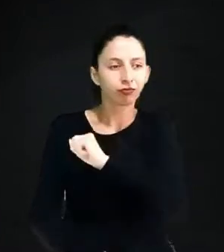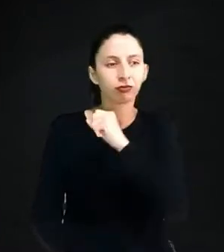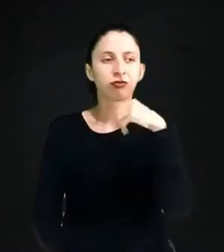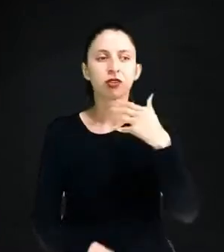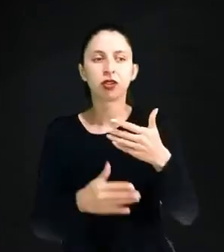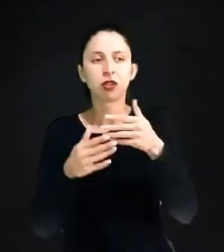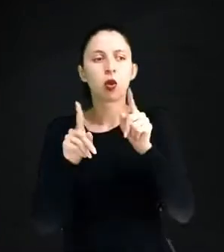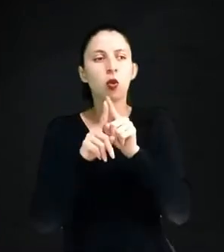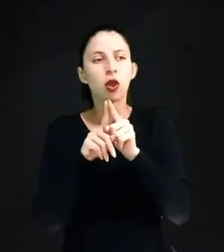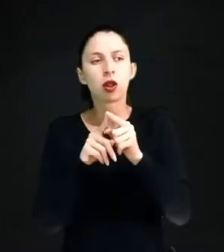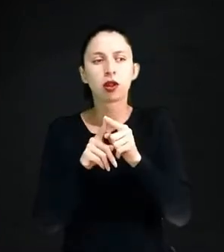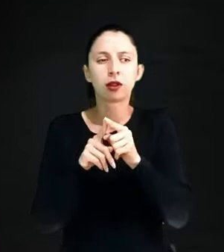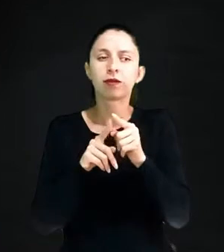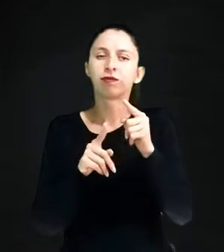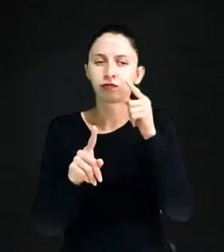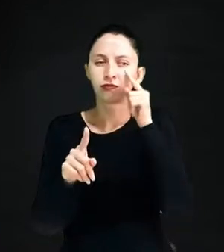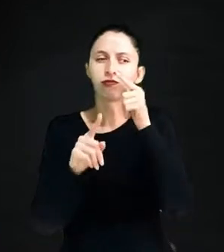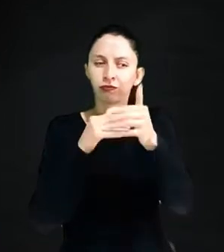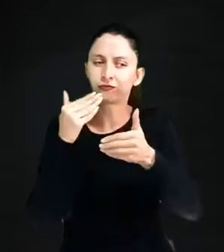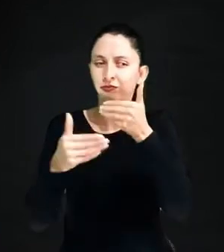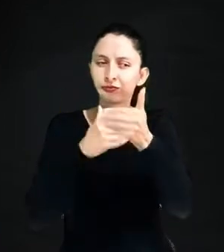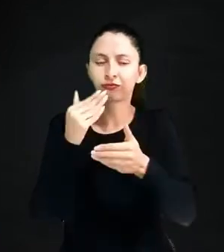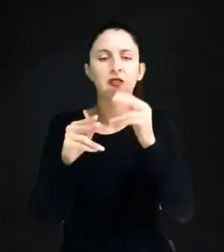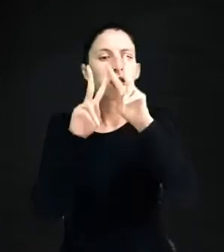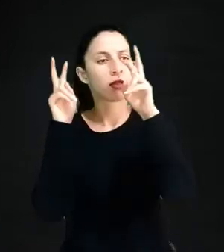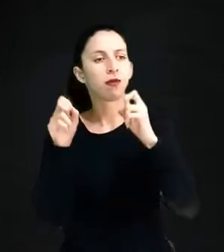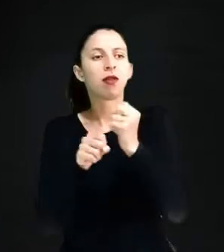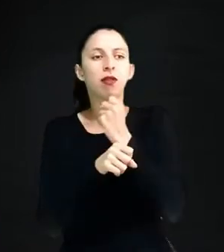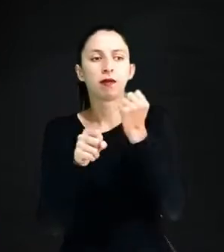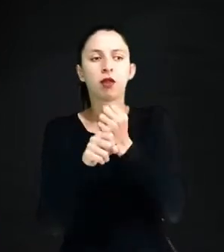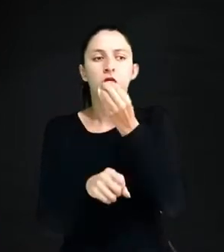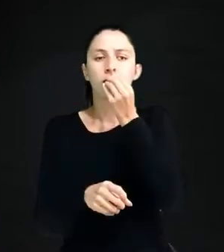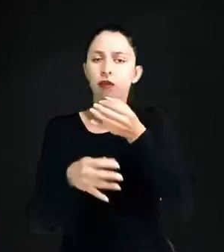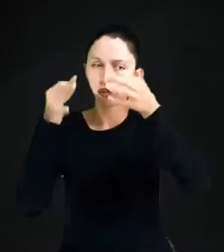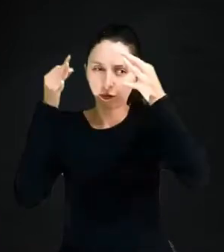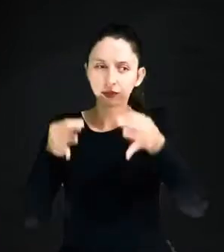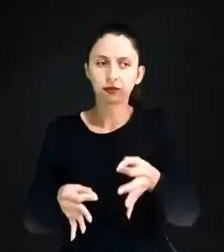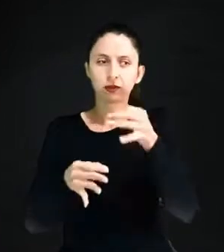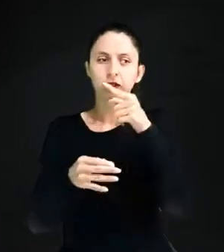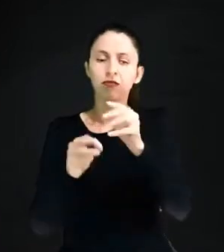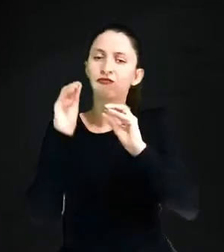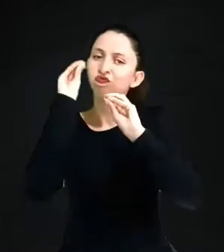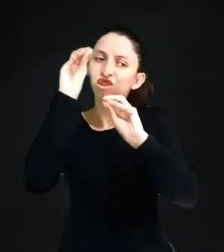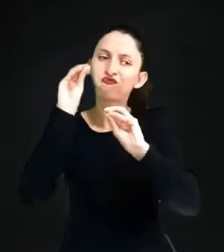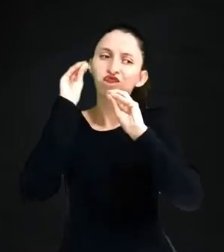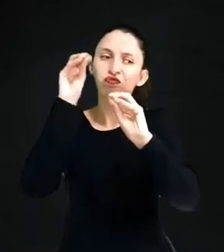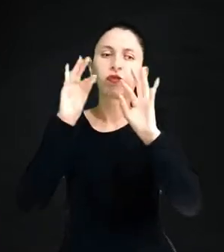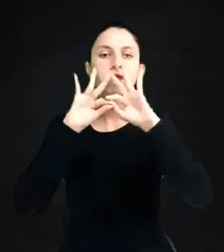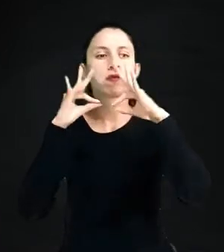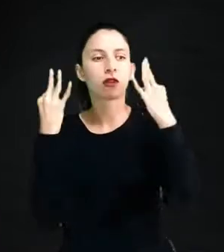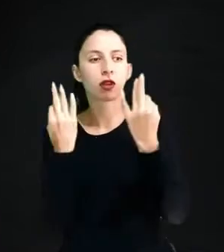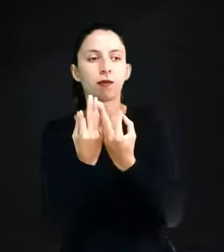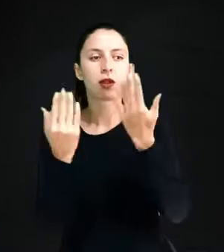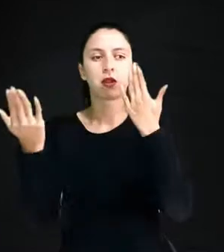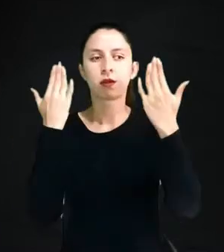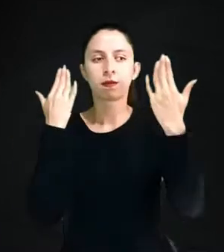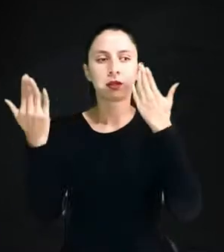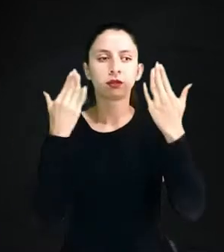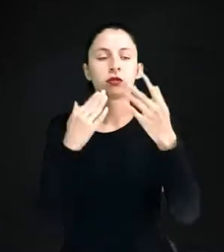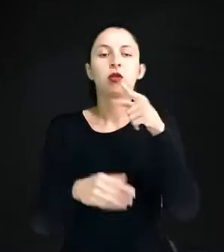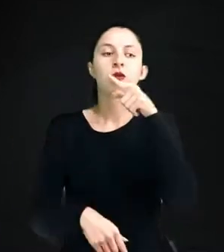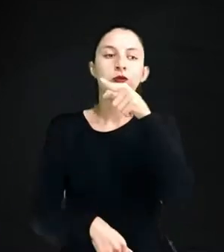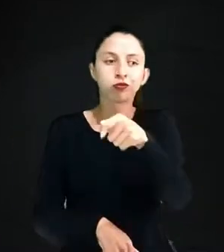nos dio, digamos que todo el camino para empezar a trabajar mucho más el tema de seguridad alimentaria, fomentándolo en las familias